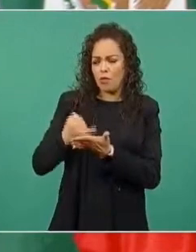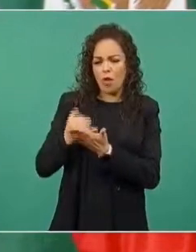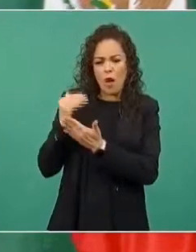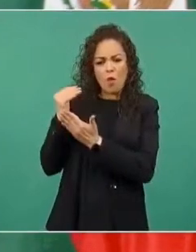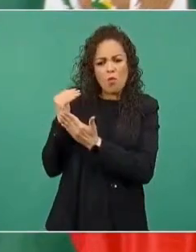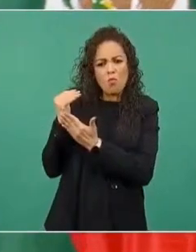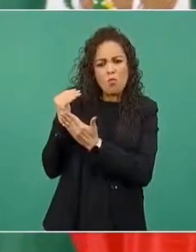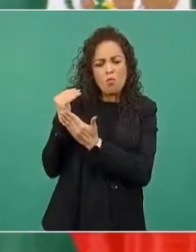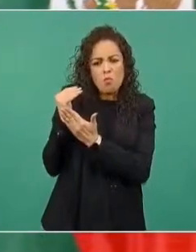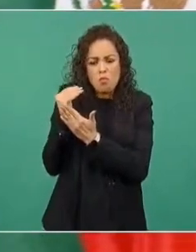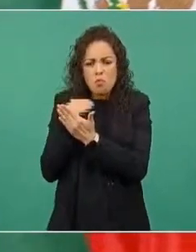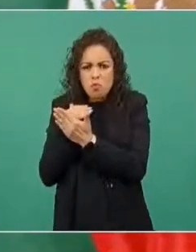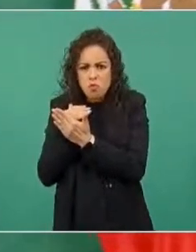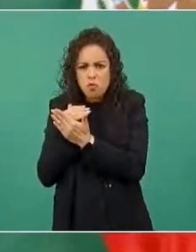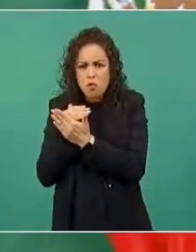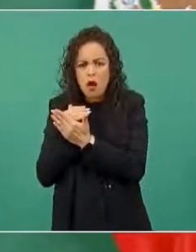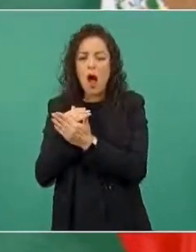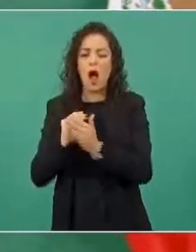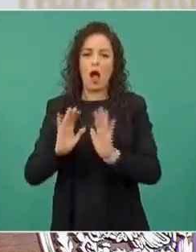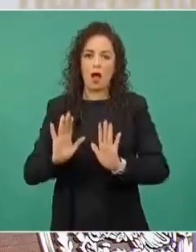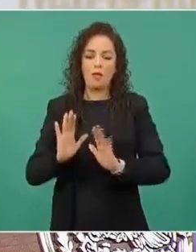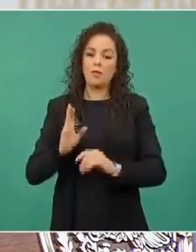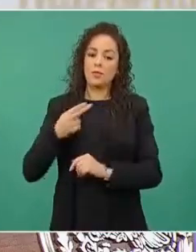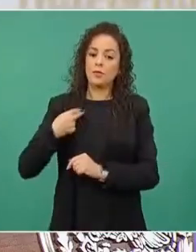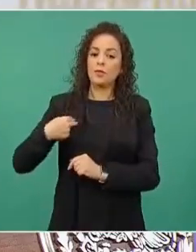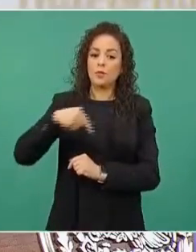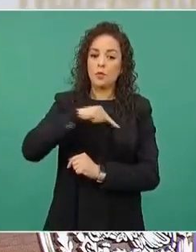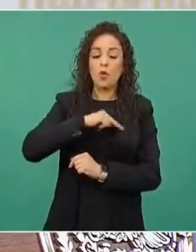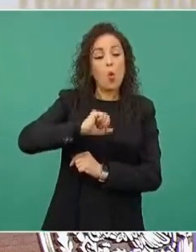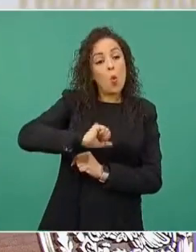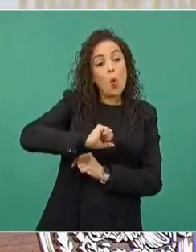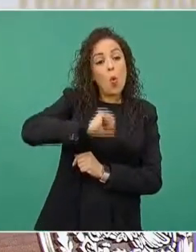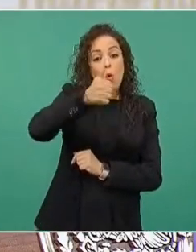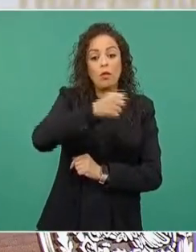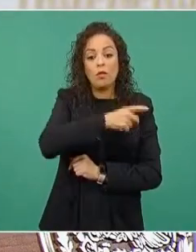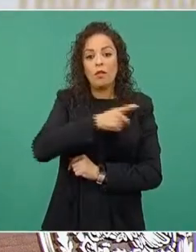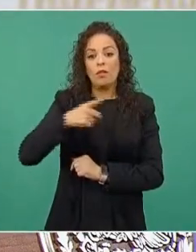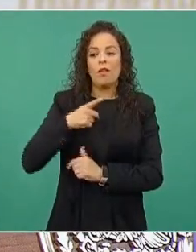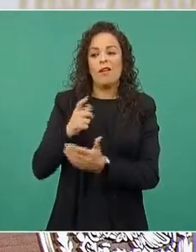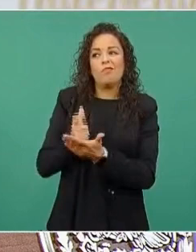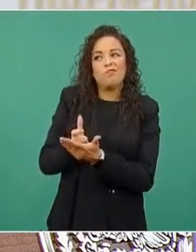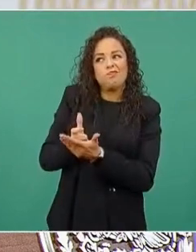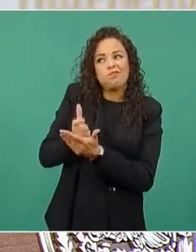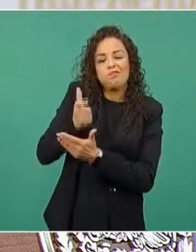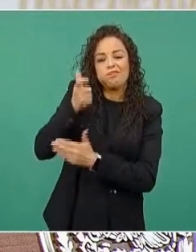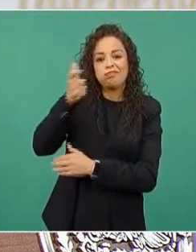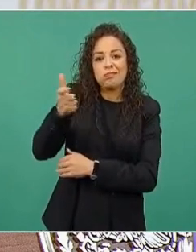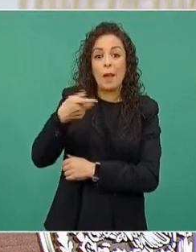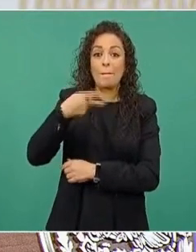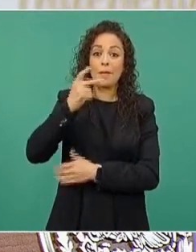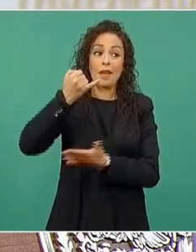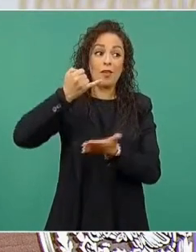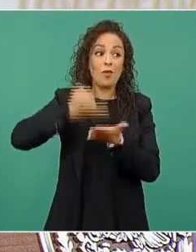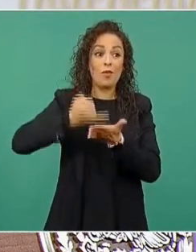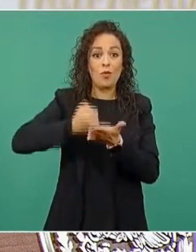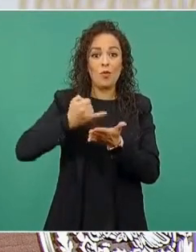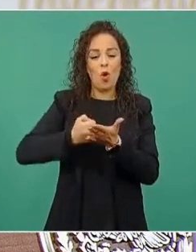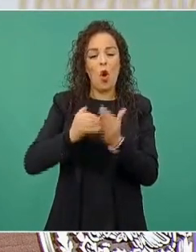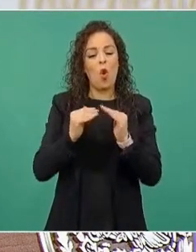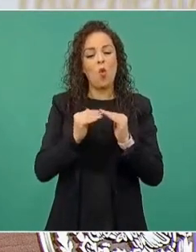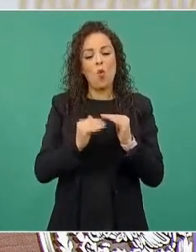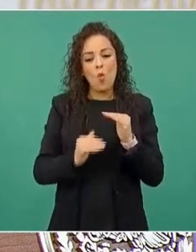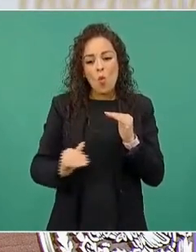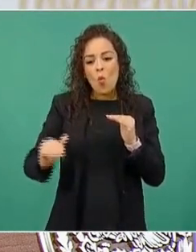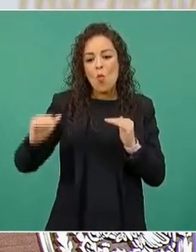y nosotros tenemos que pagar otro tipo de deuda a intereses más altos, pues